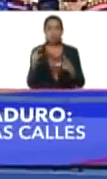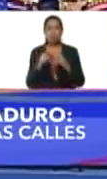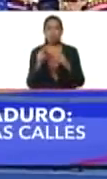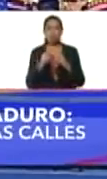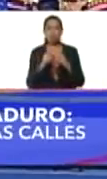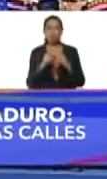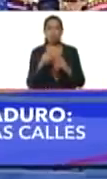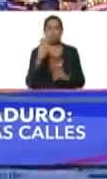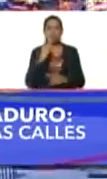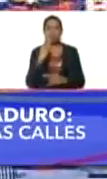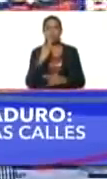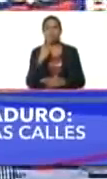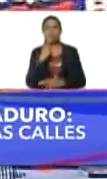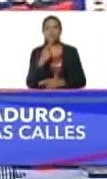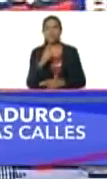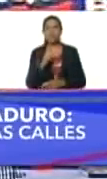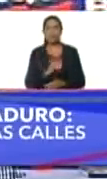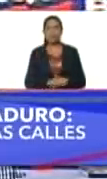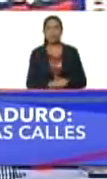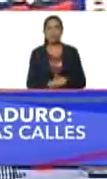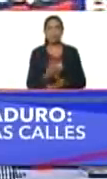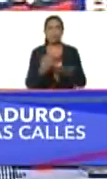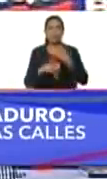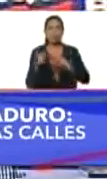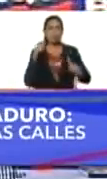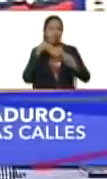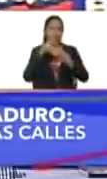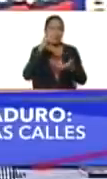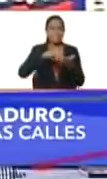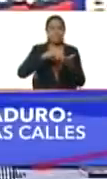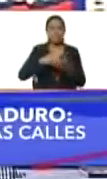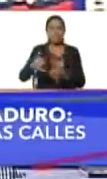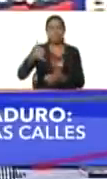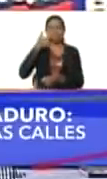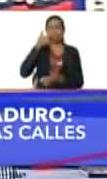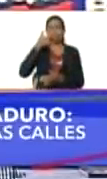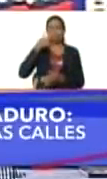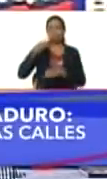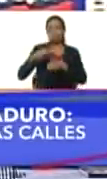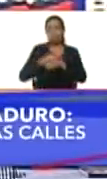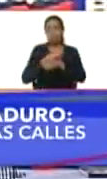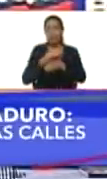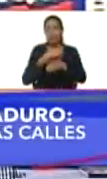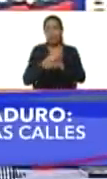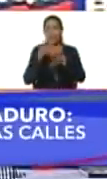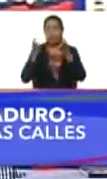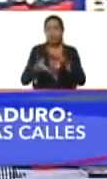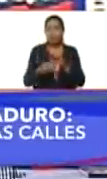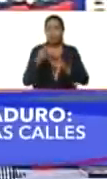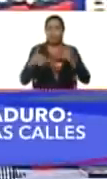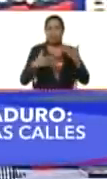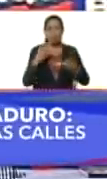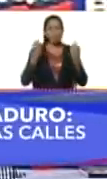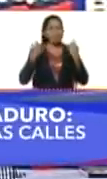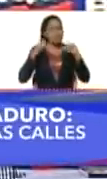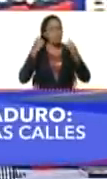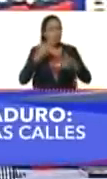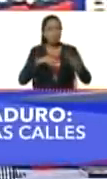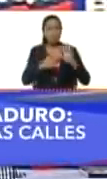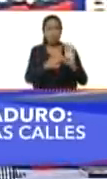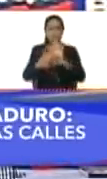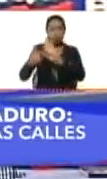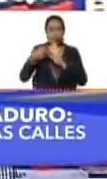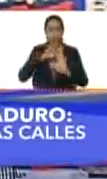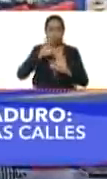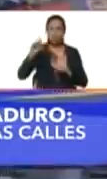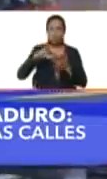esta experiencia dije, voy pa' Miranda. Llamé a Héctor y le dije, prepárame un acto en Miranda porque le vamos a mostrar al